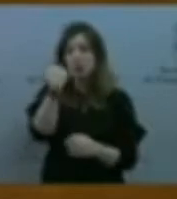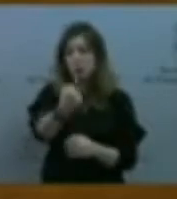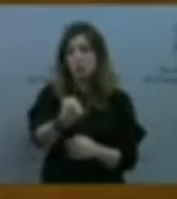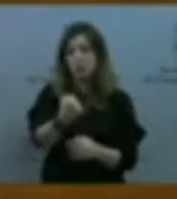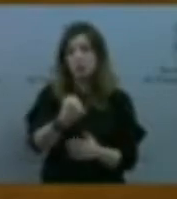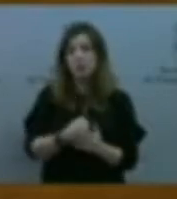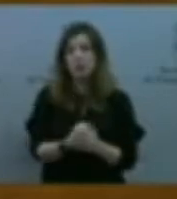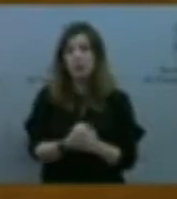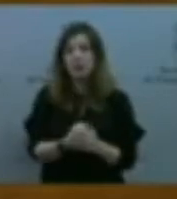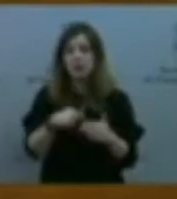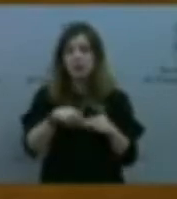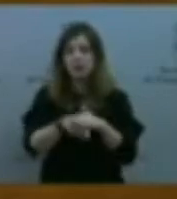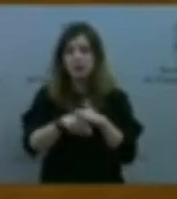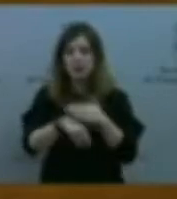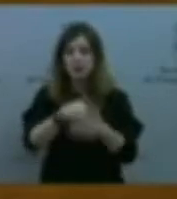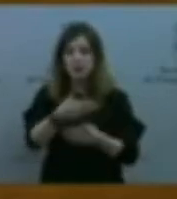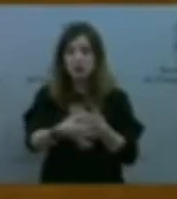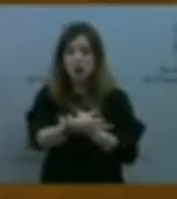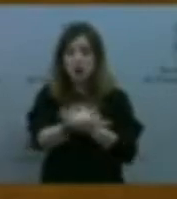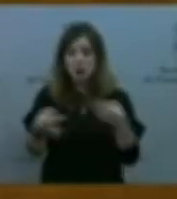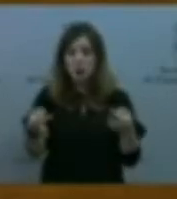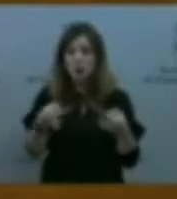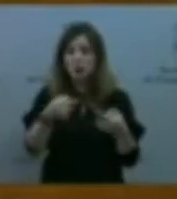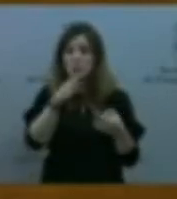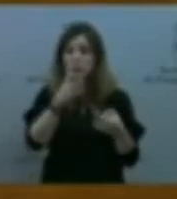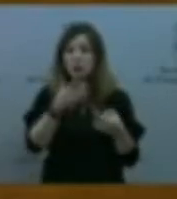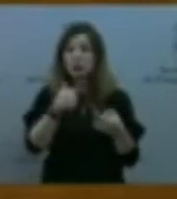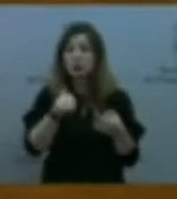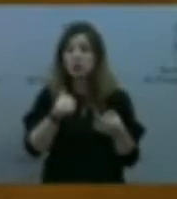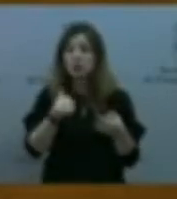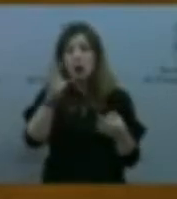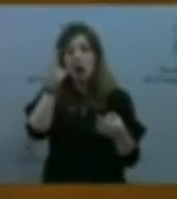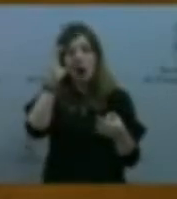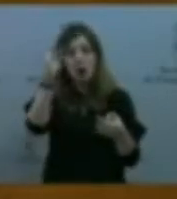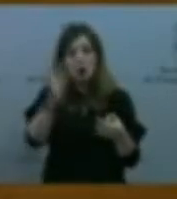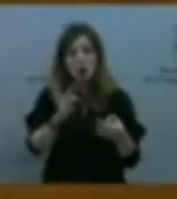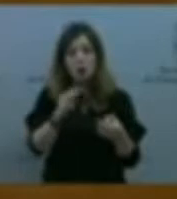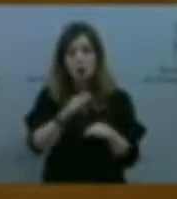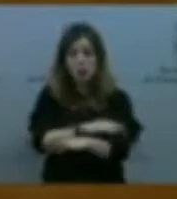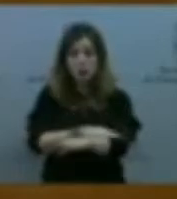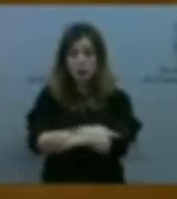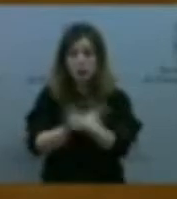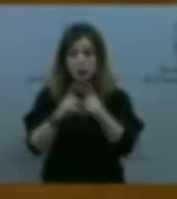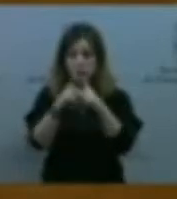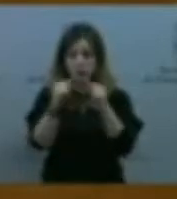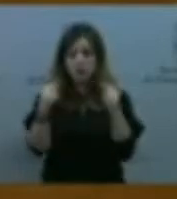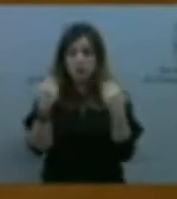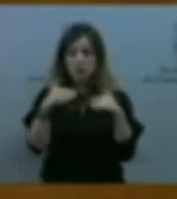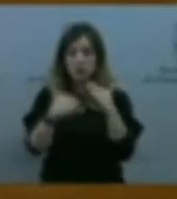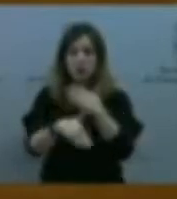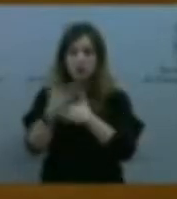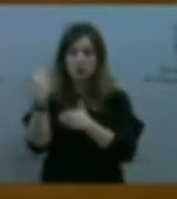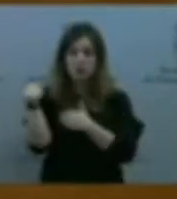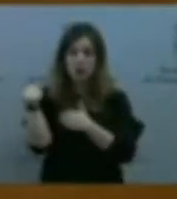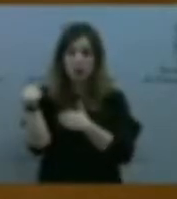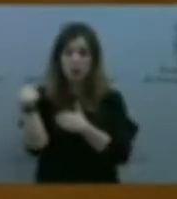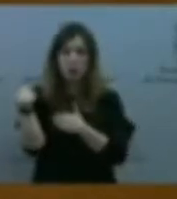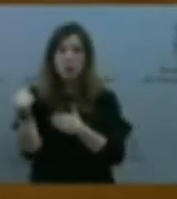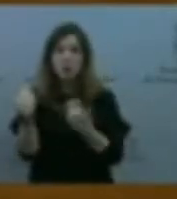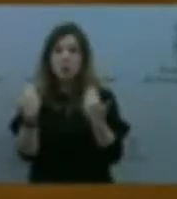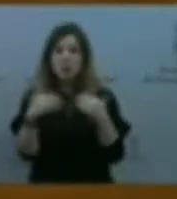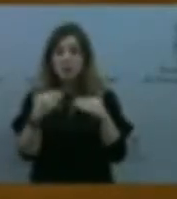claro, yo cuando oigo que el Gobierno de Asturias el miércoles pasado el miércoles aprueba en